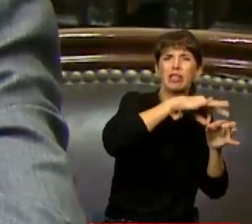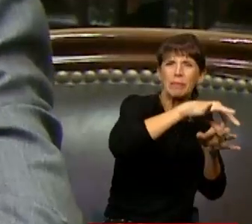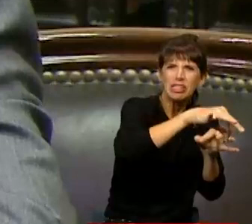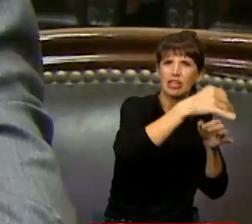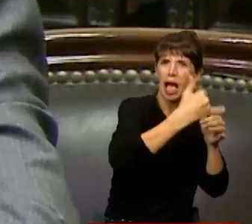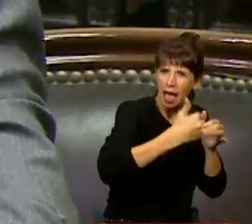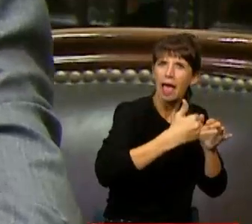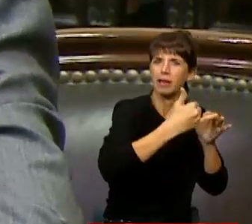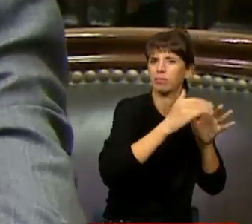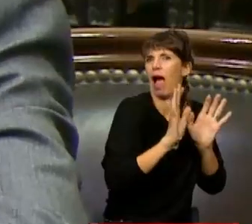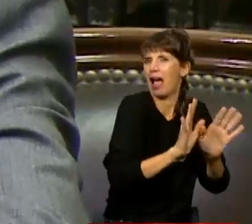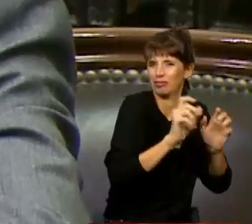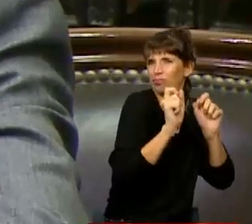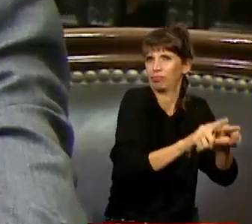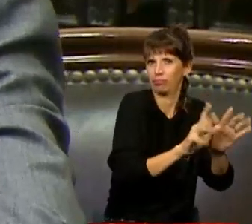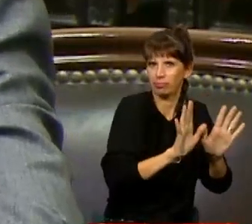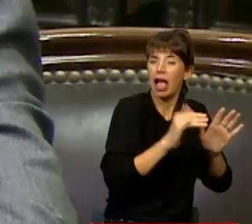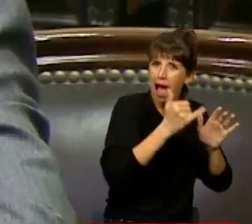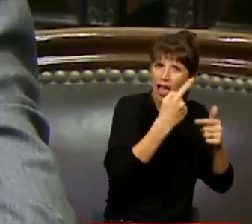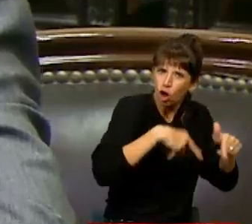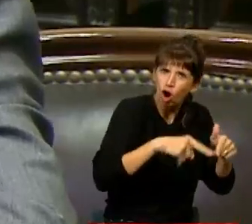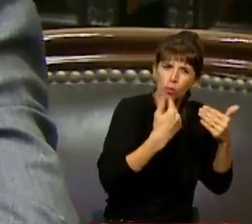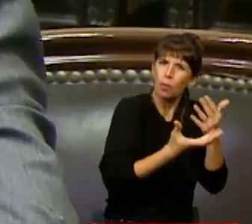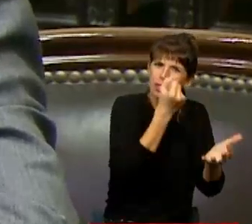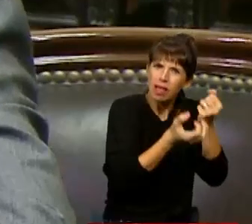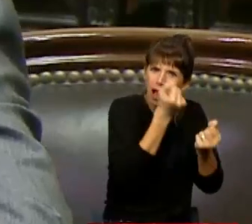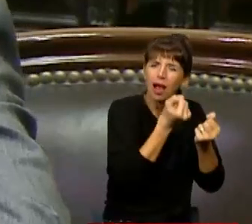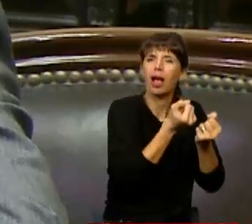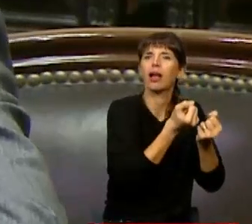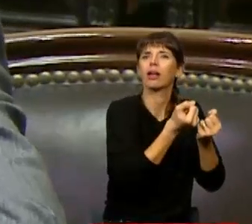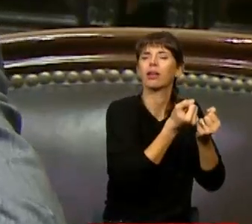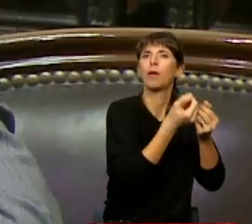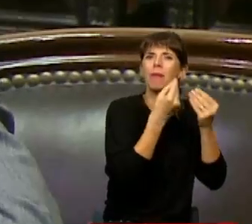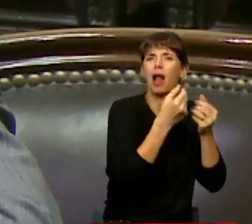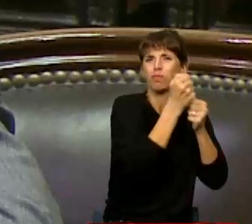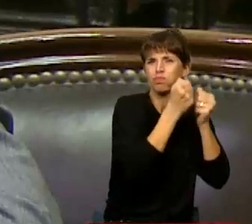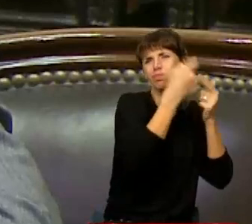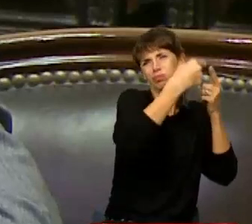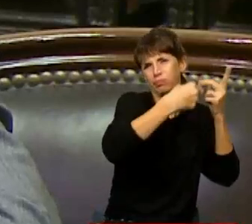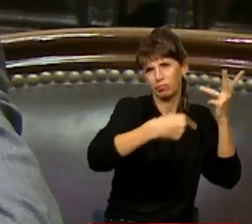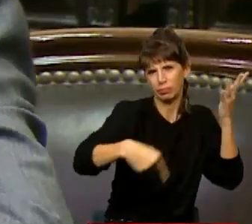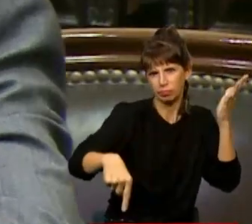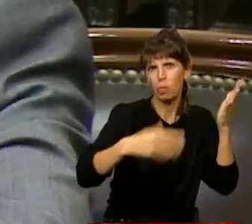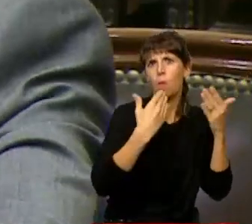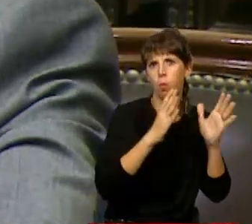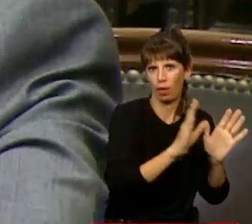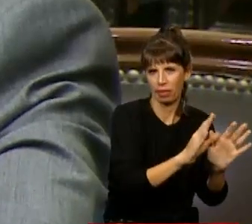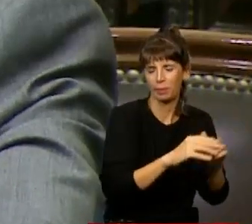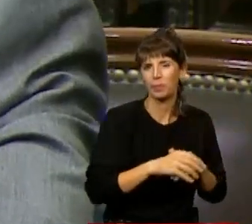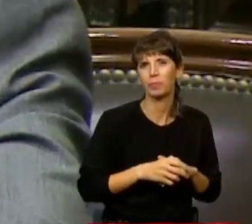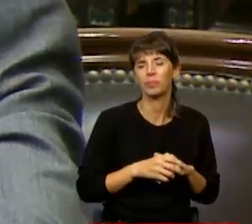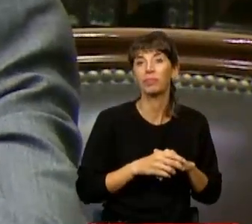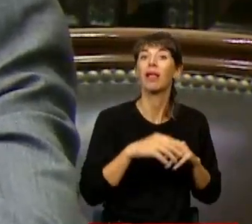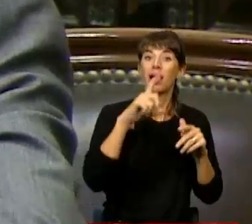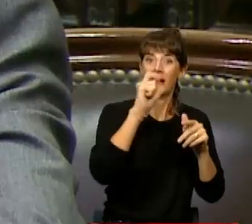una gran cantidad de elementos que se pueden utilizar en, como se decía ayer, múltiples ramas de la industria. Por supuesto